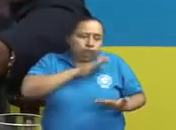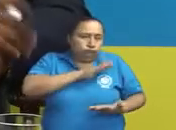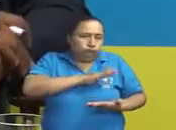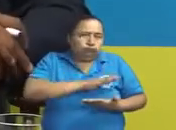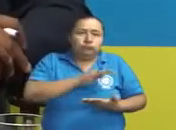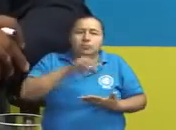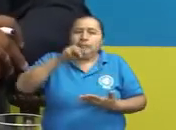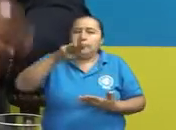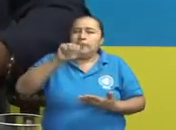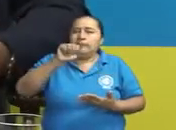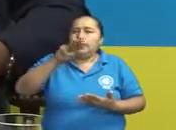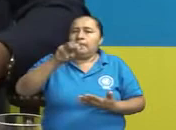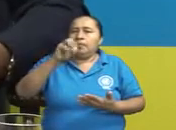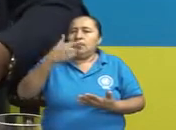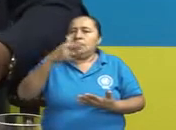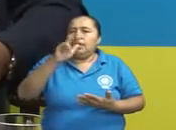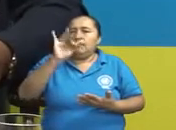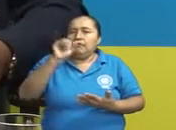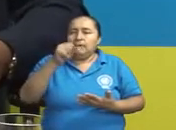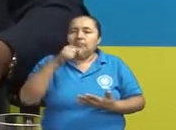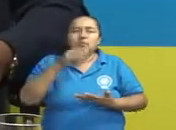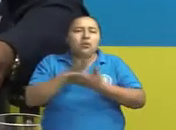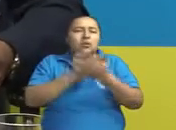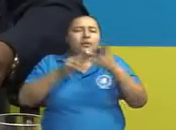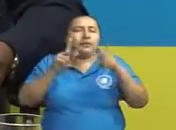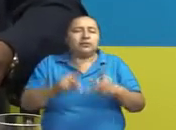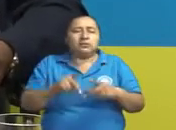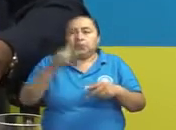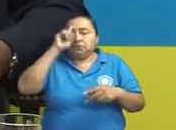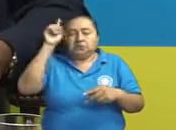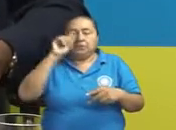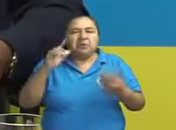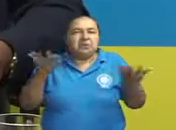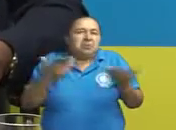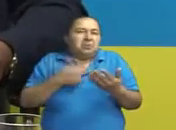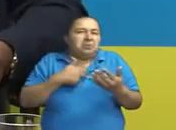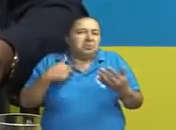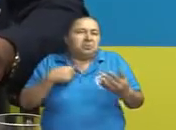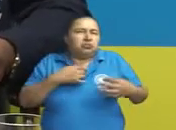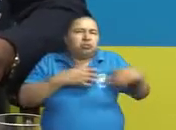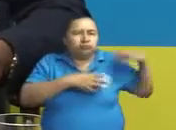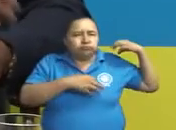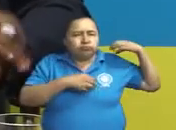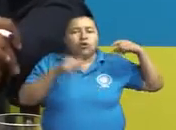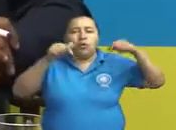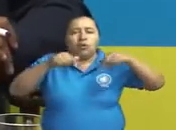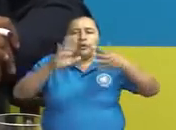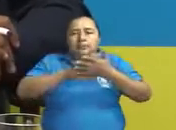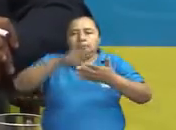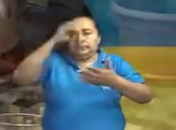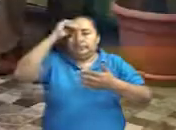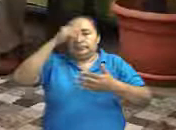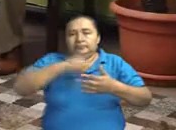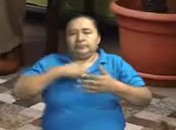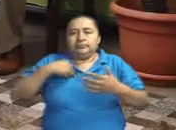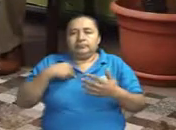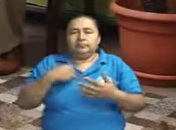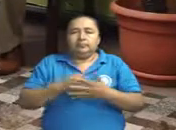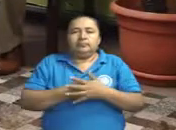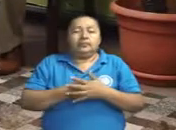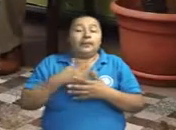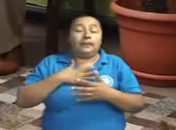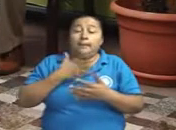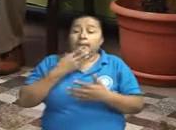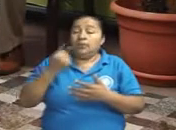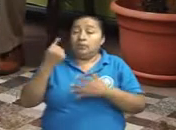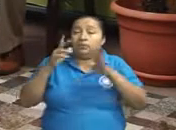mamografía, y algunas personas que no sabían cómo hacerse el autoexamen de mama, hoy aprendieron a hacérselo. Me contaba